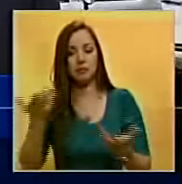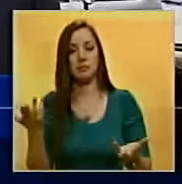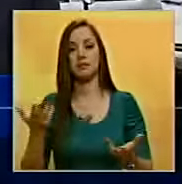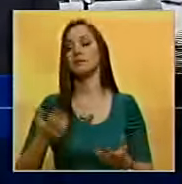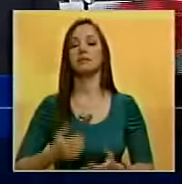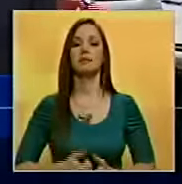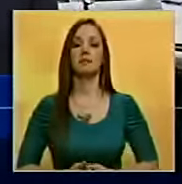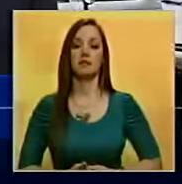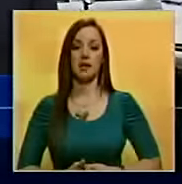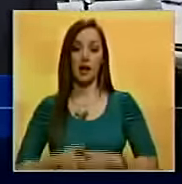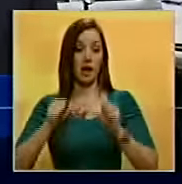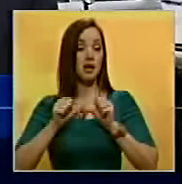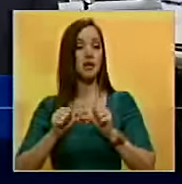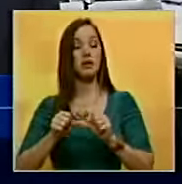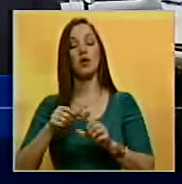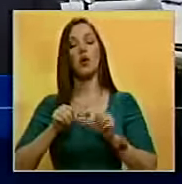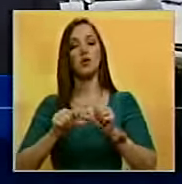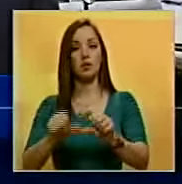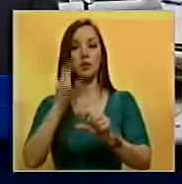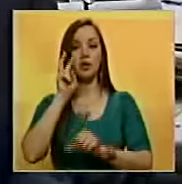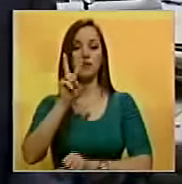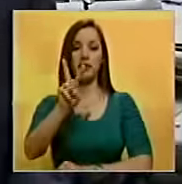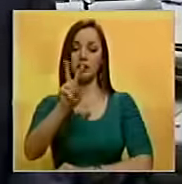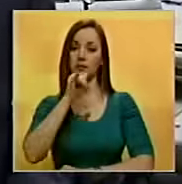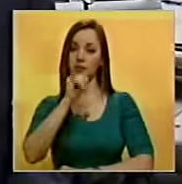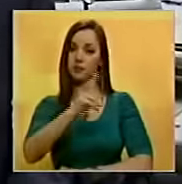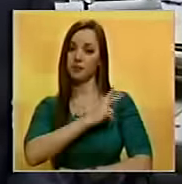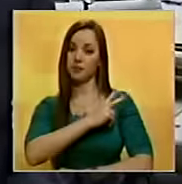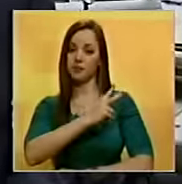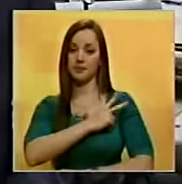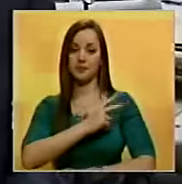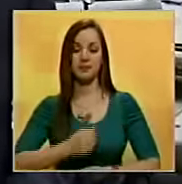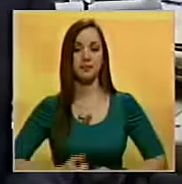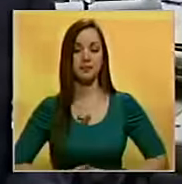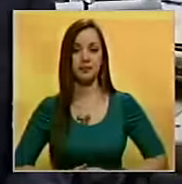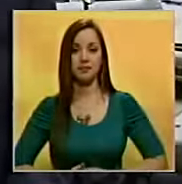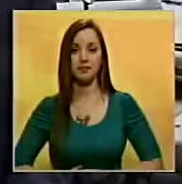doble homicidio. Es nuestro informe. Continúen con más de la emisión meridiana de su noticiero Venevisión.